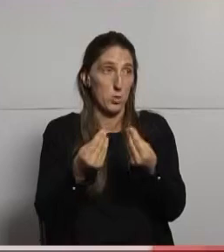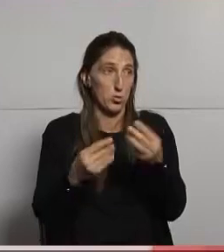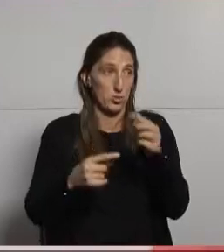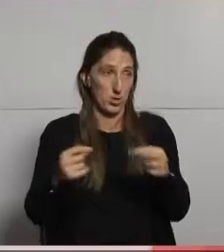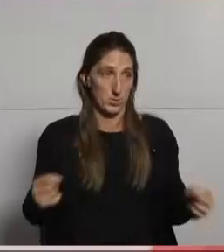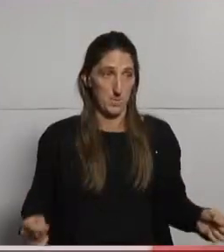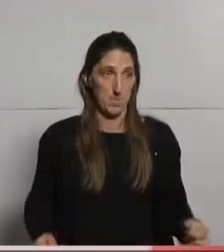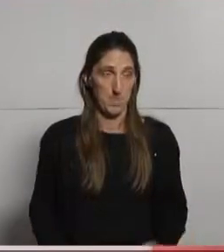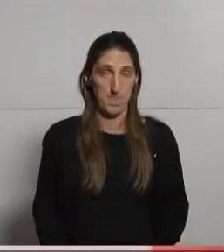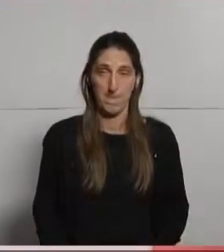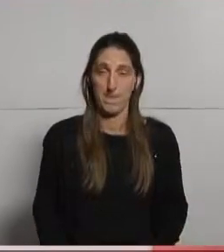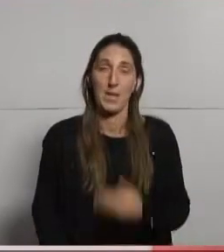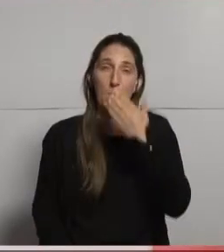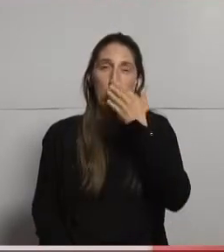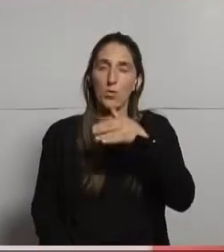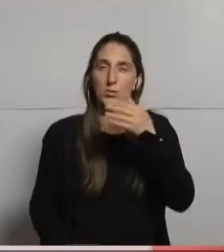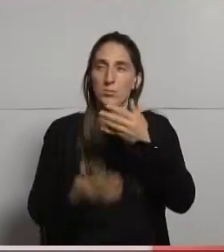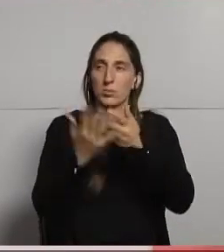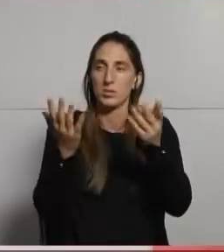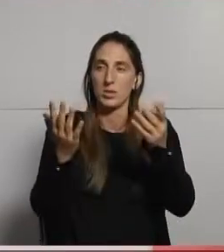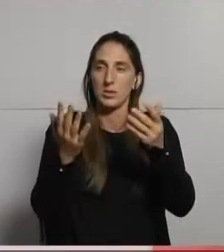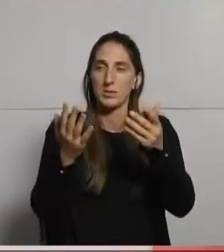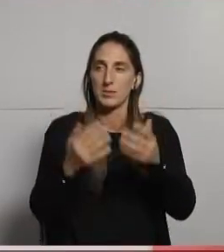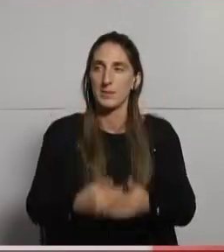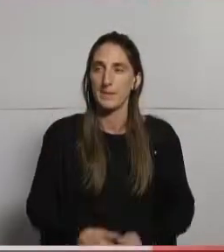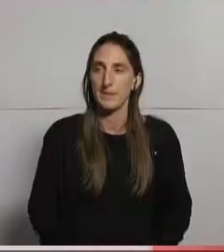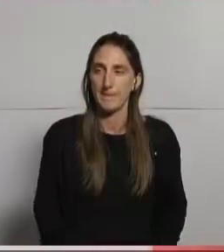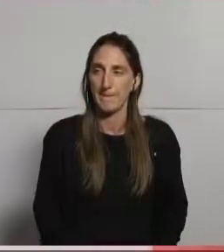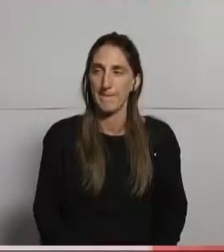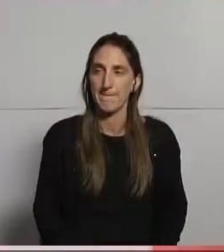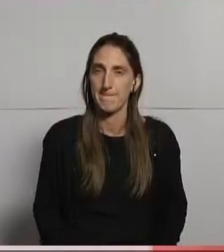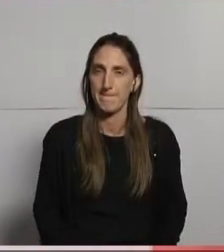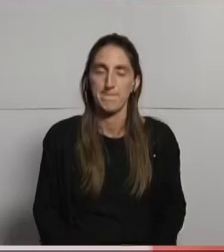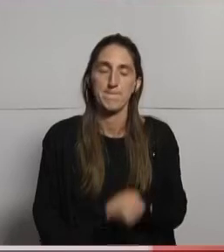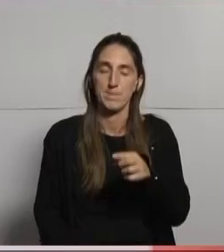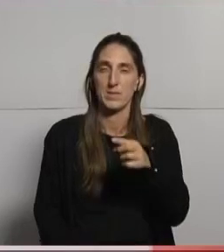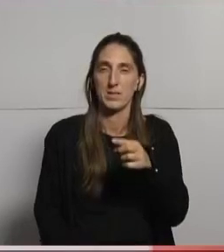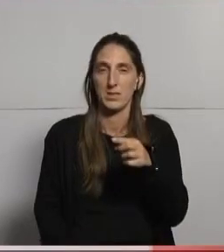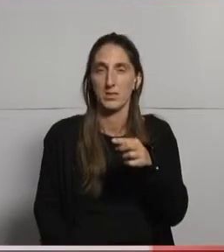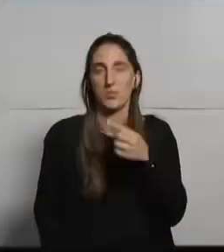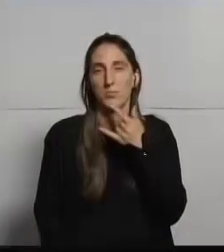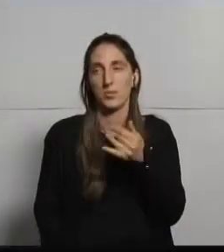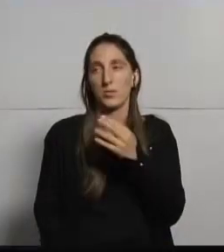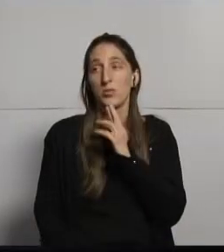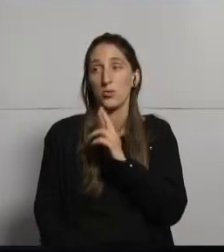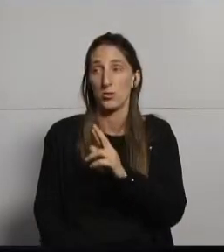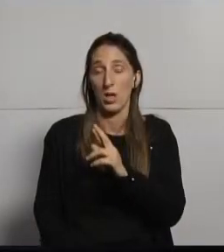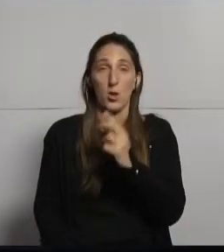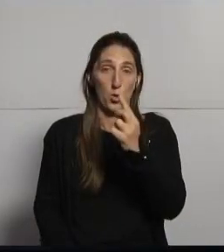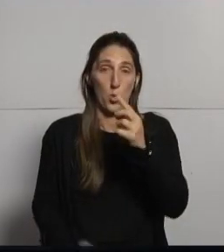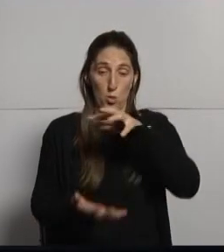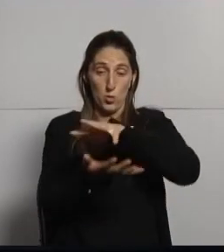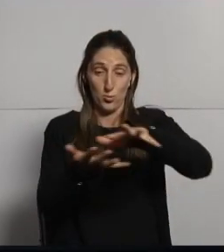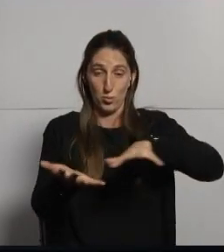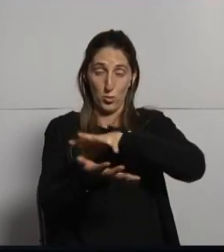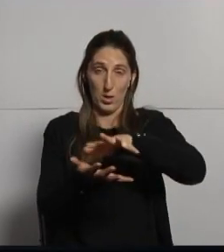cosas. Por último, mostrarles, esto es, no quería aburrirlos con más videos, pero esta es la resultante, por ejemplo, de que en un determinado lugar